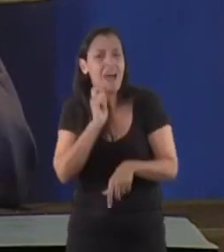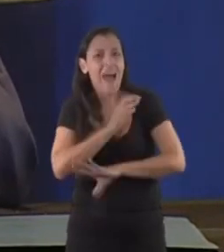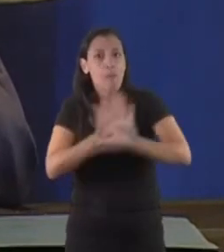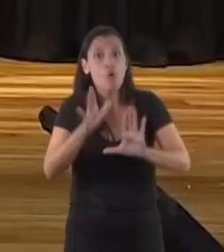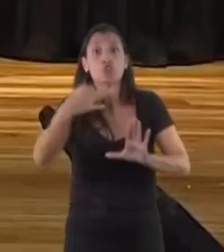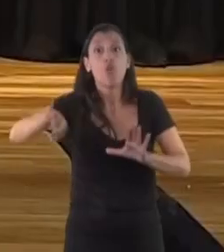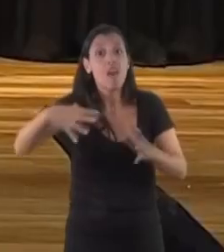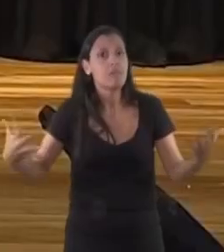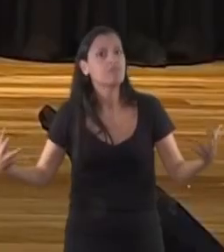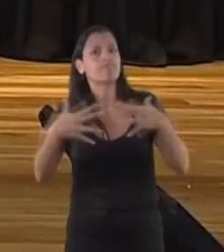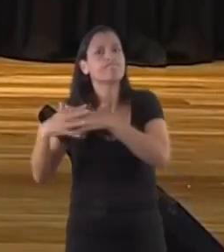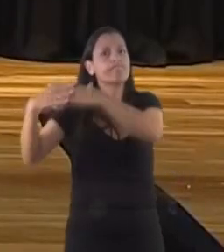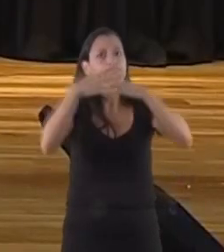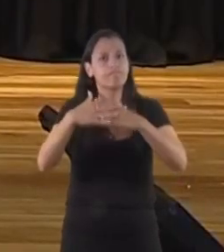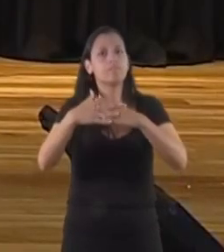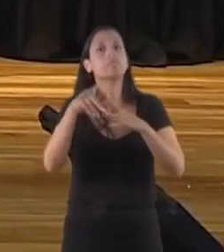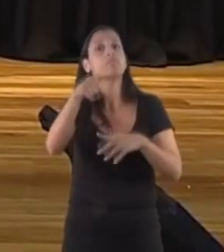integrarnos. Nos une